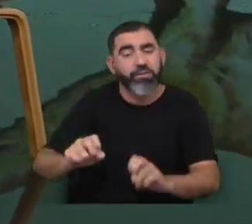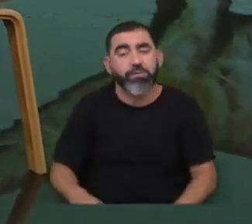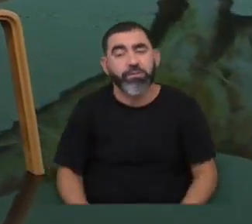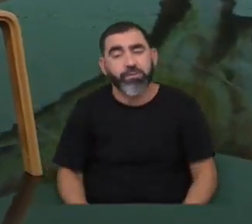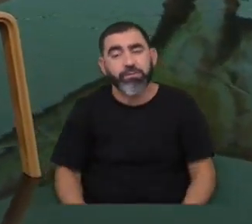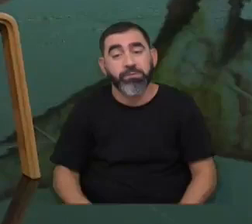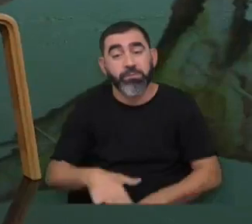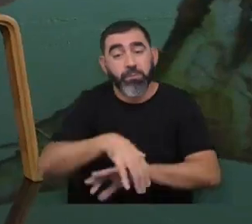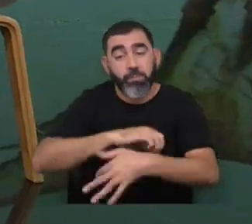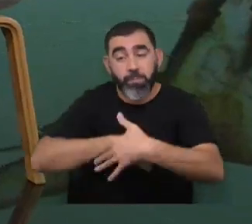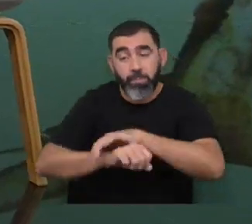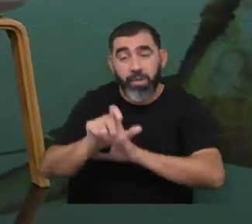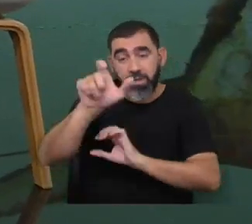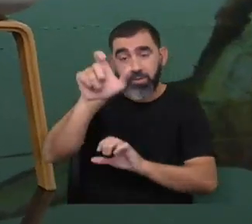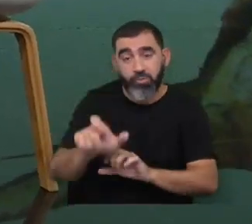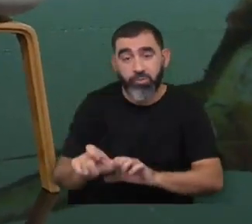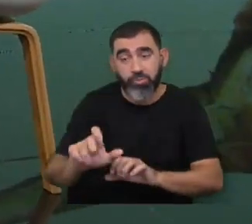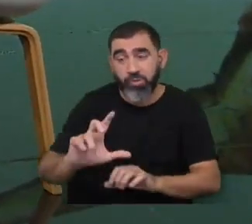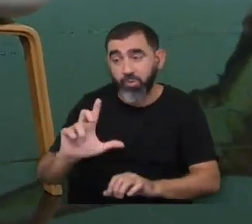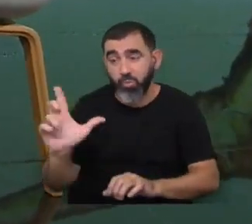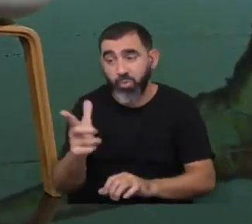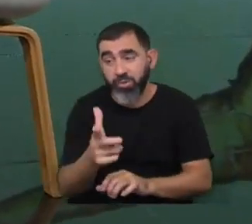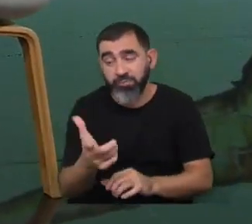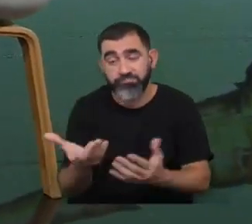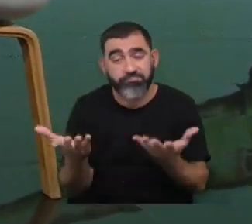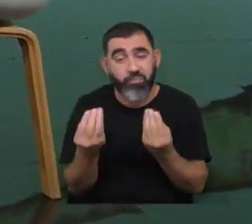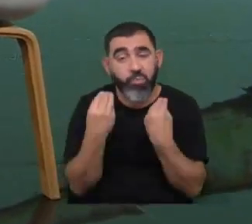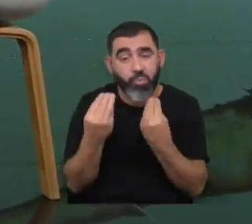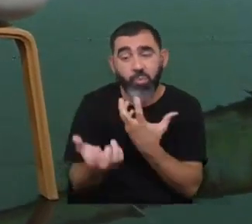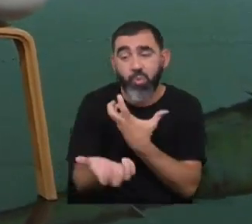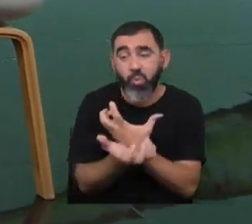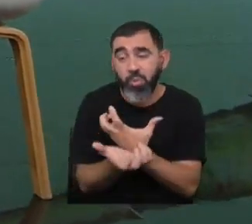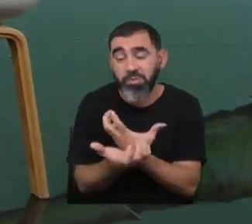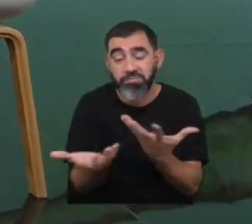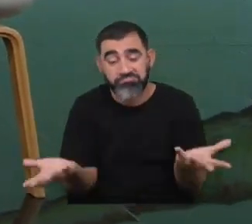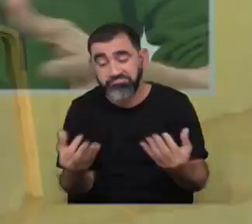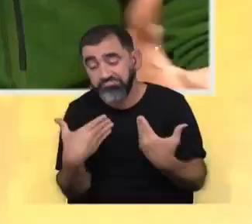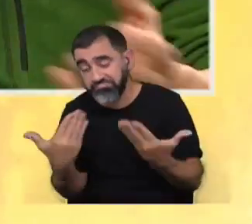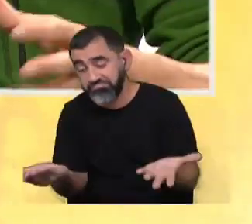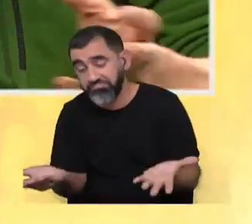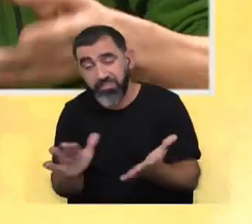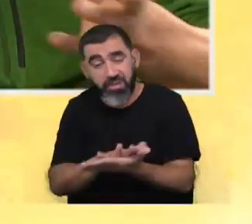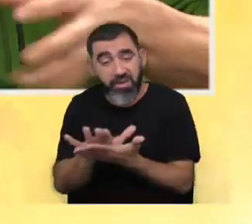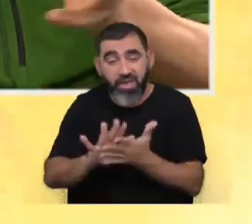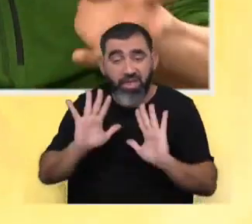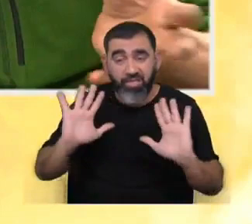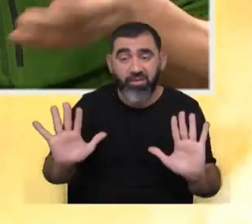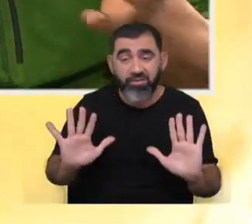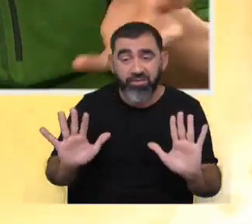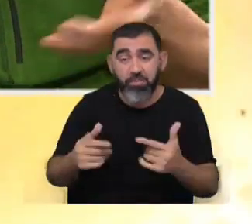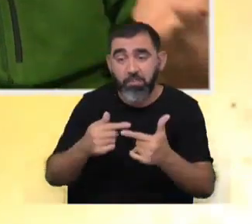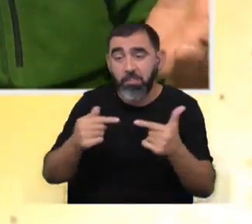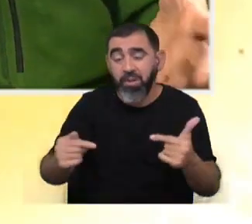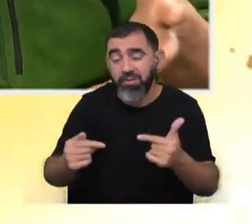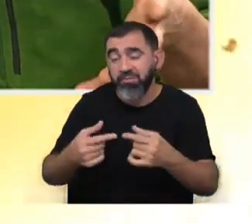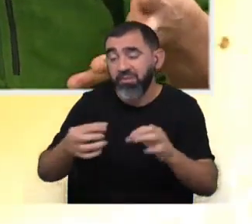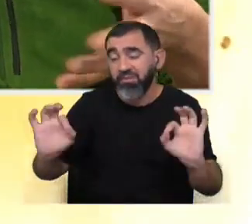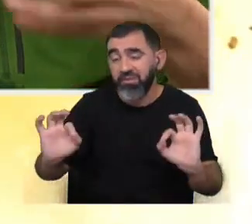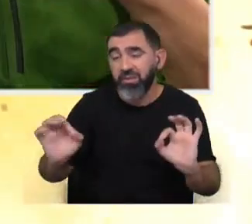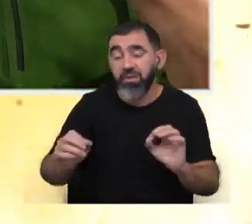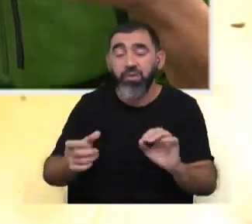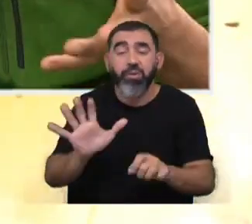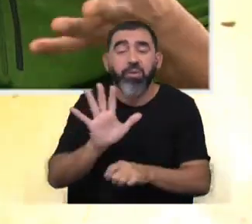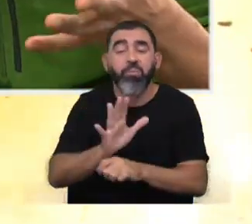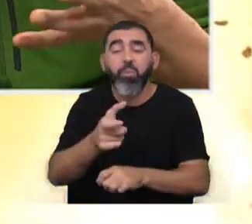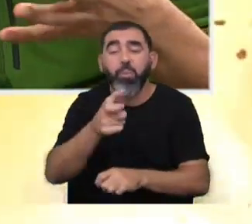un paleontólogo, sin una paleontóloga, un fósil es un pedazo de hueso que fue sustituyendo materiales por minerales y es una piedra,